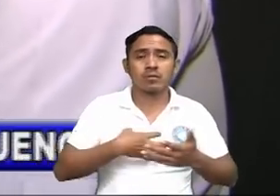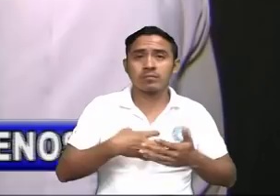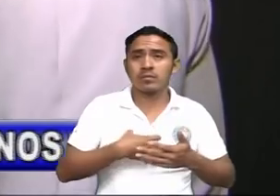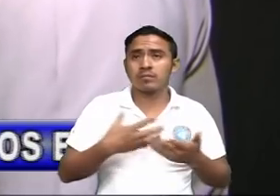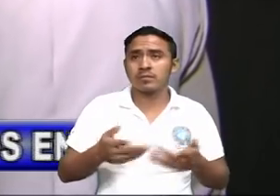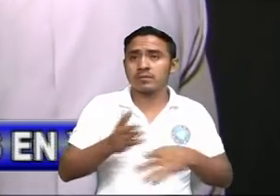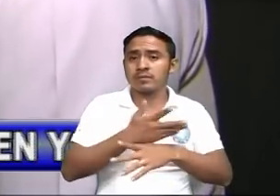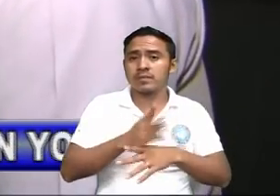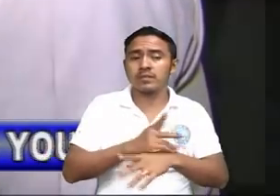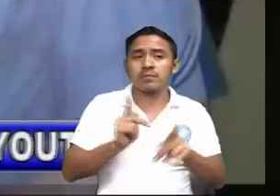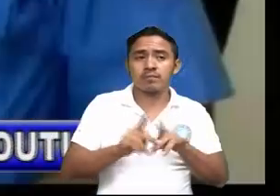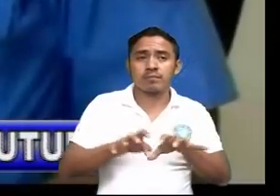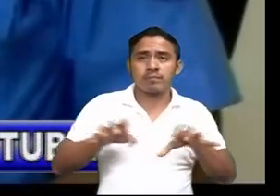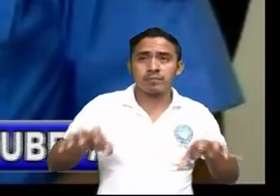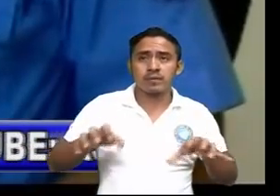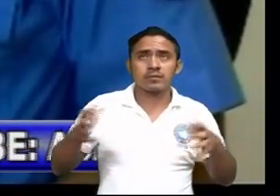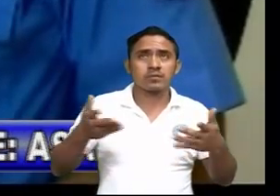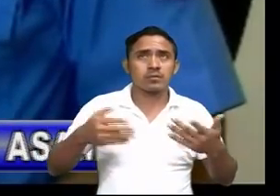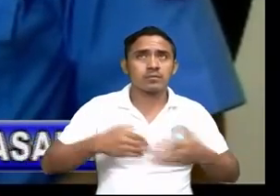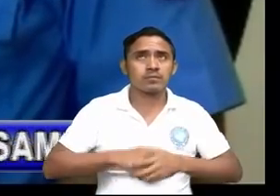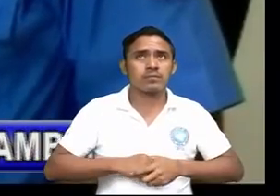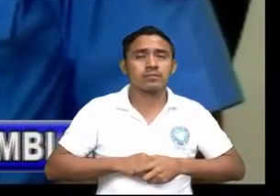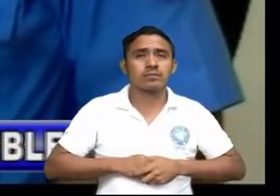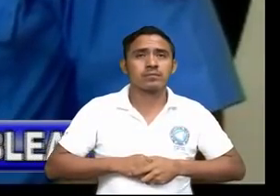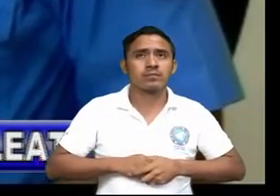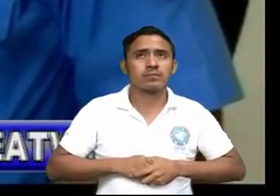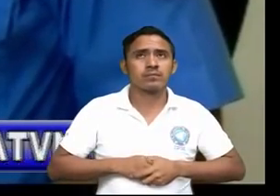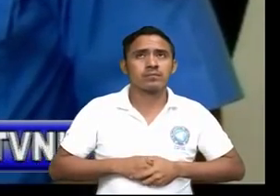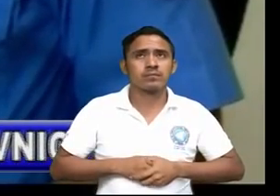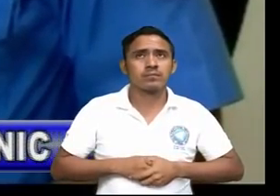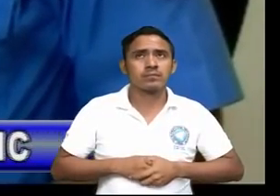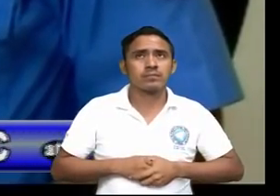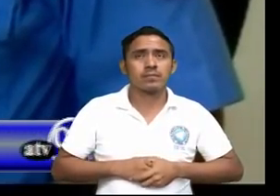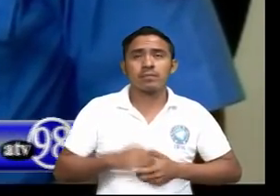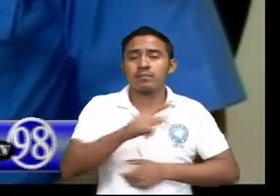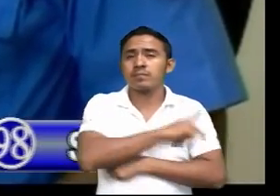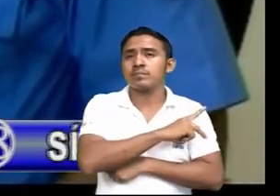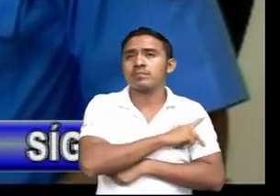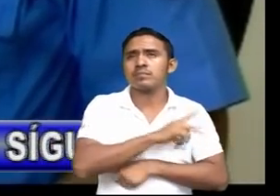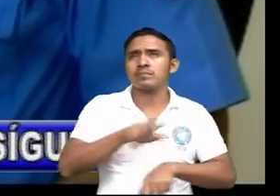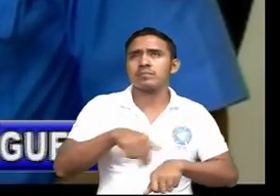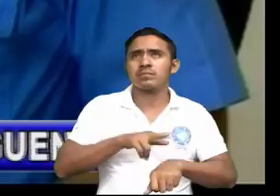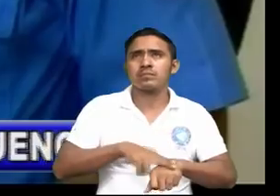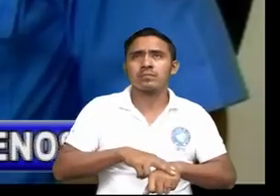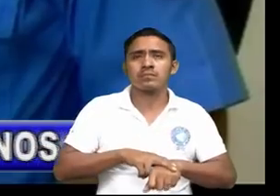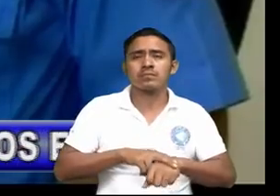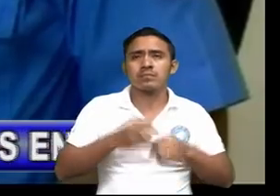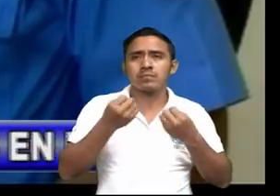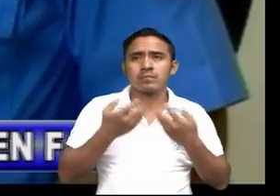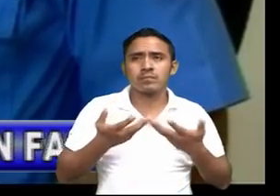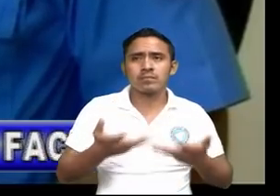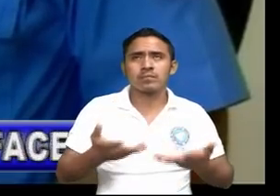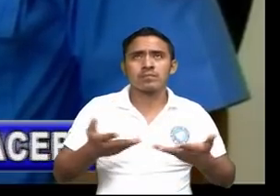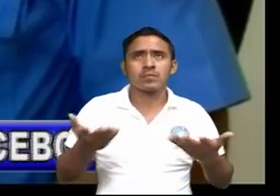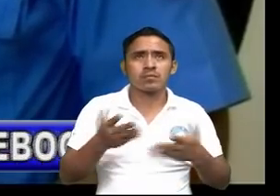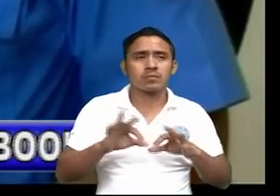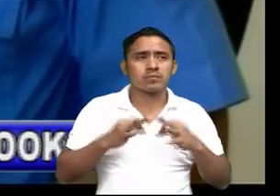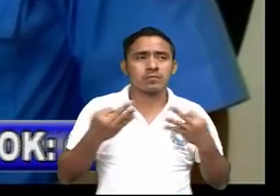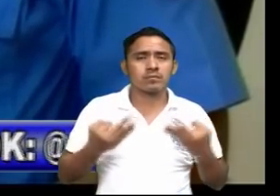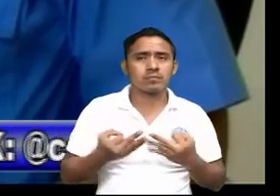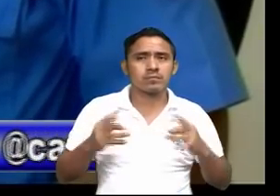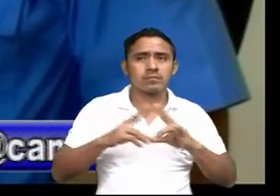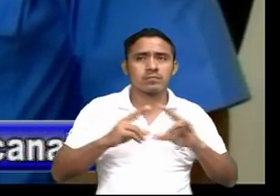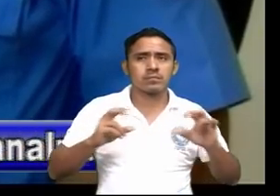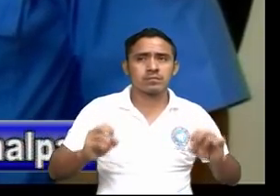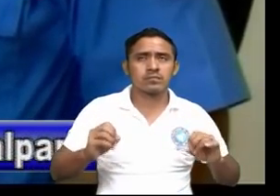de los planes de prevención y ejercicio. 24/2019, la Policía Nacional informa a las familias nicaragüenses y